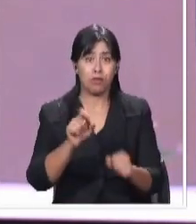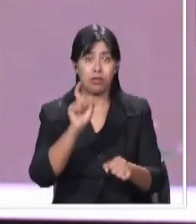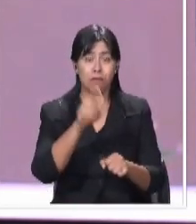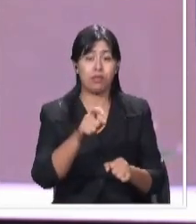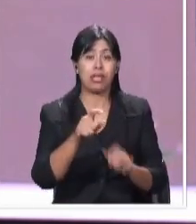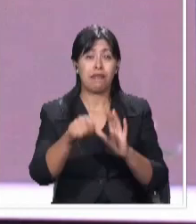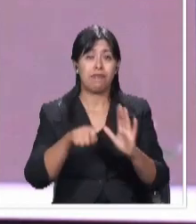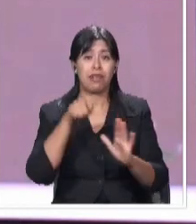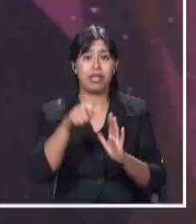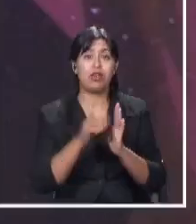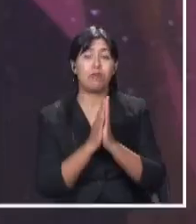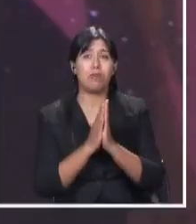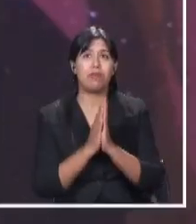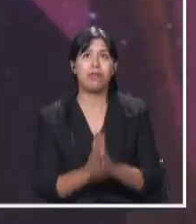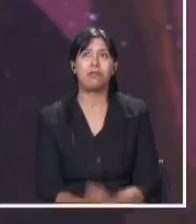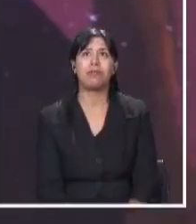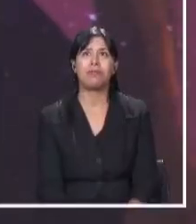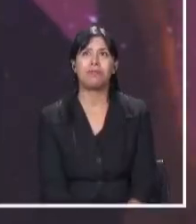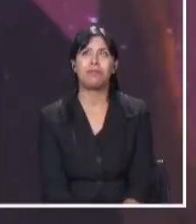favor?